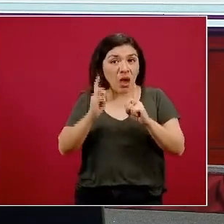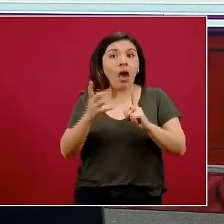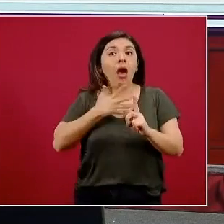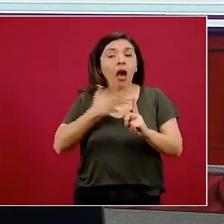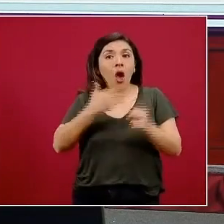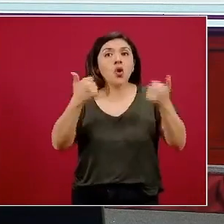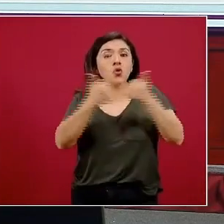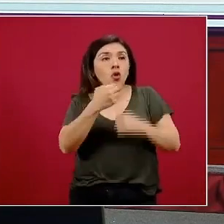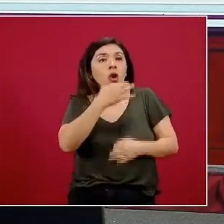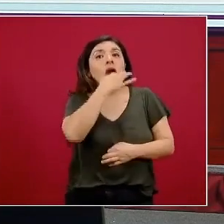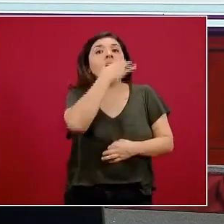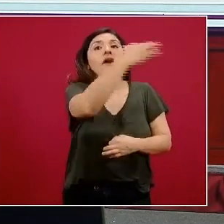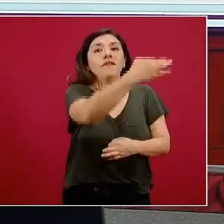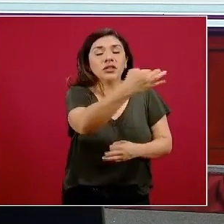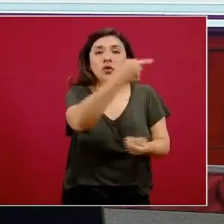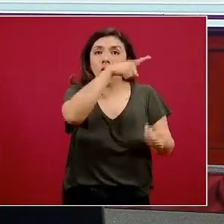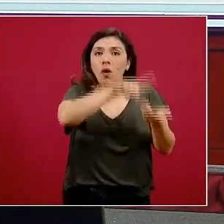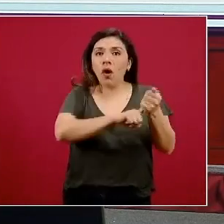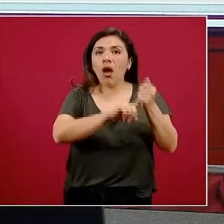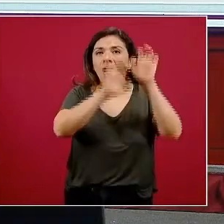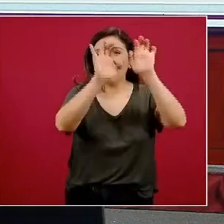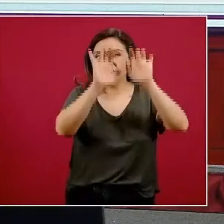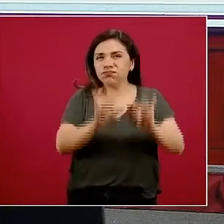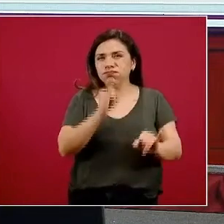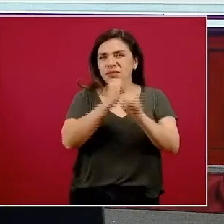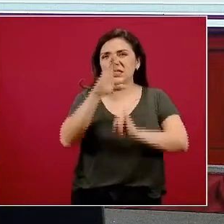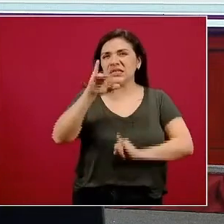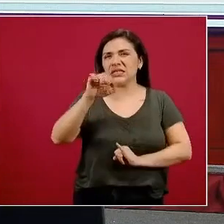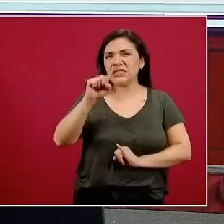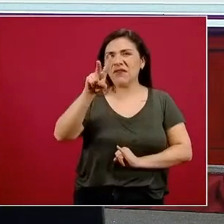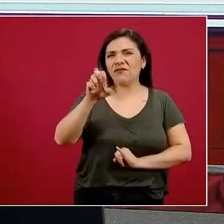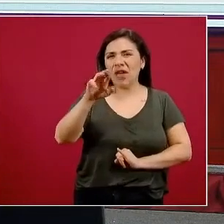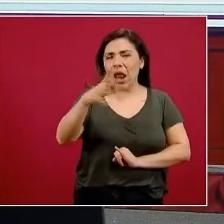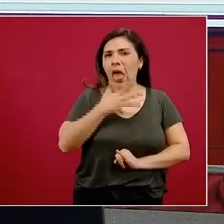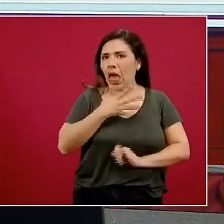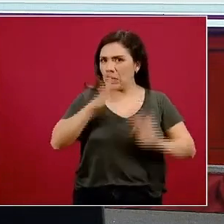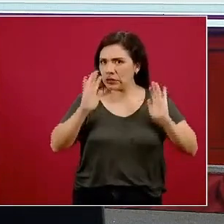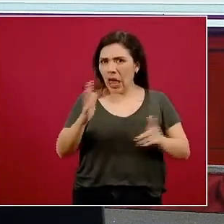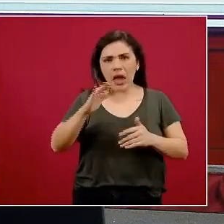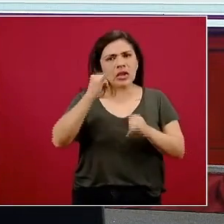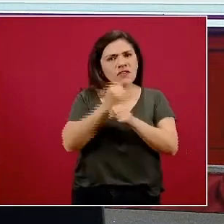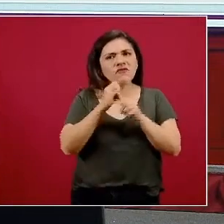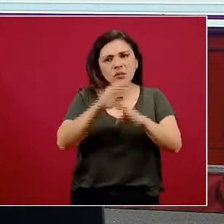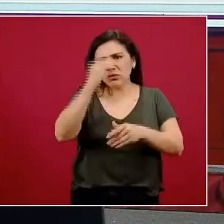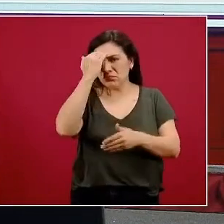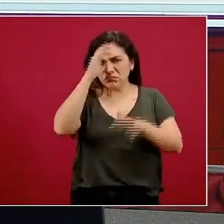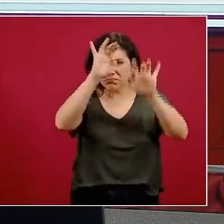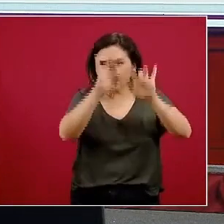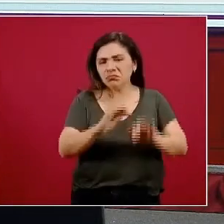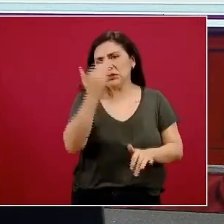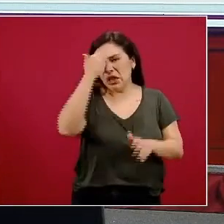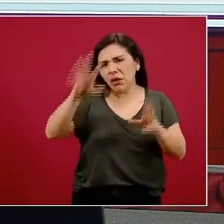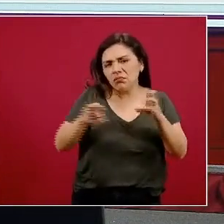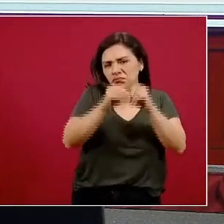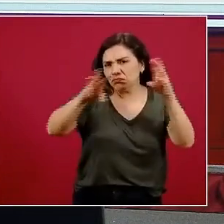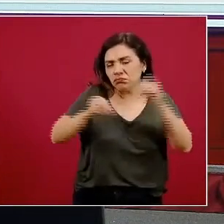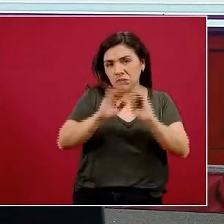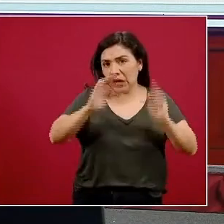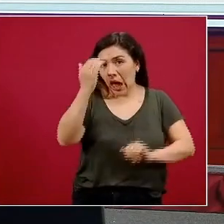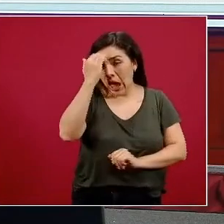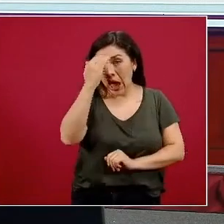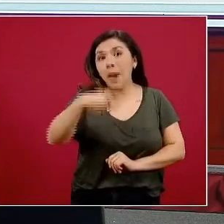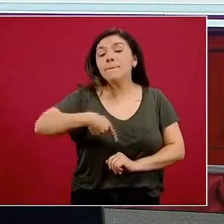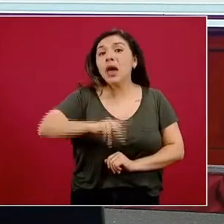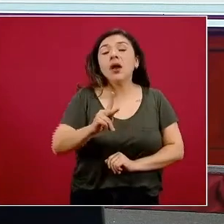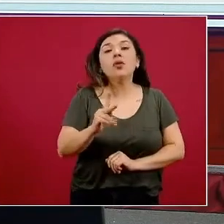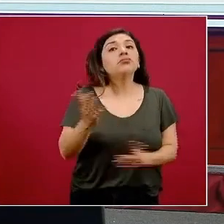están notificadas en la plataforma del CISBER, es decir, tenemos toda su información, tenemos todos sus datos, pero